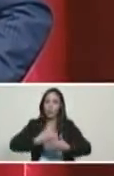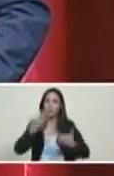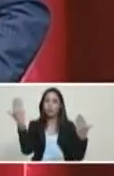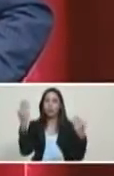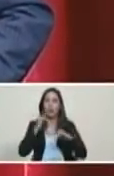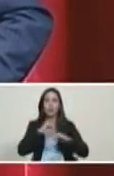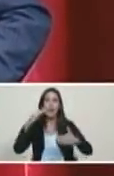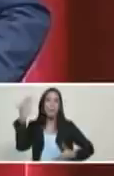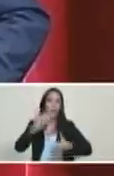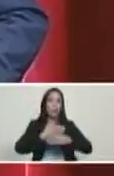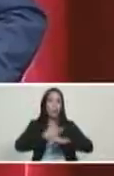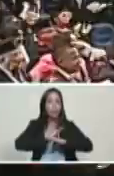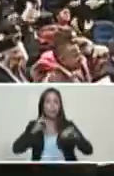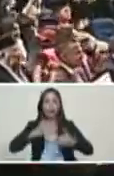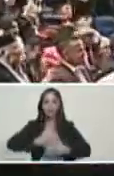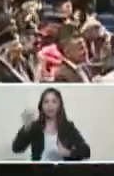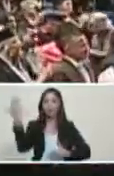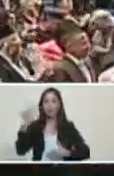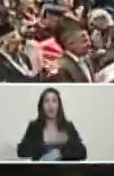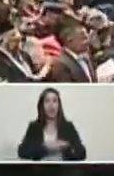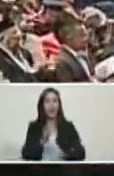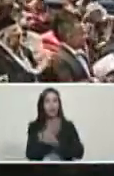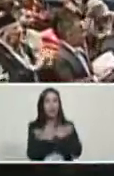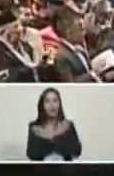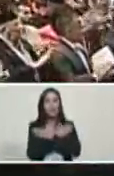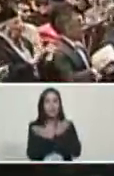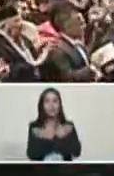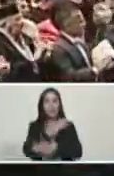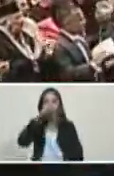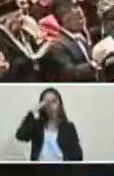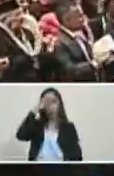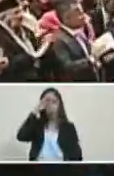hoy! ¡Felicidades, Cuba!